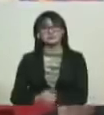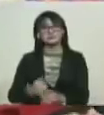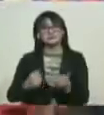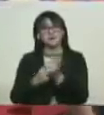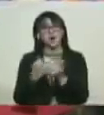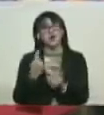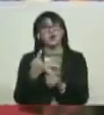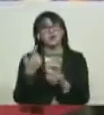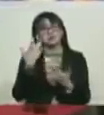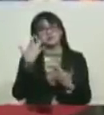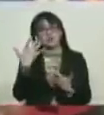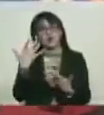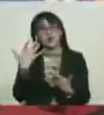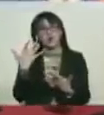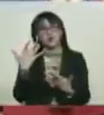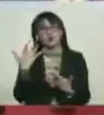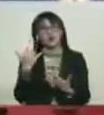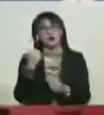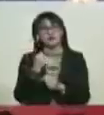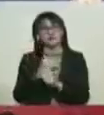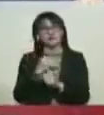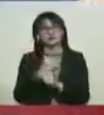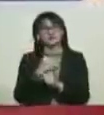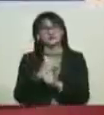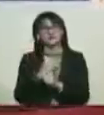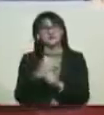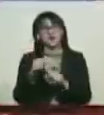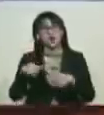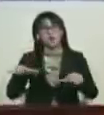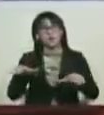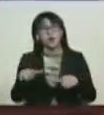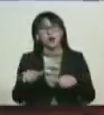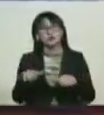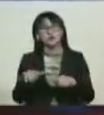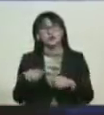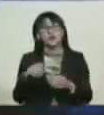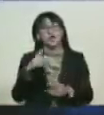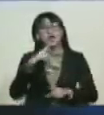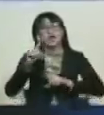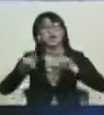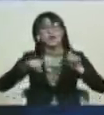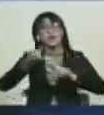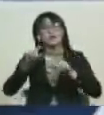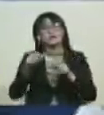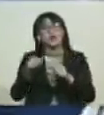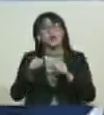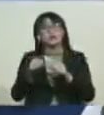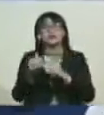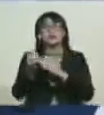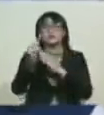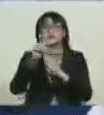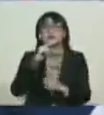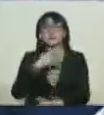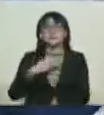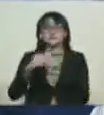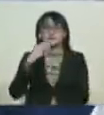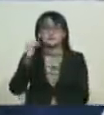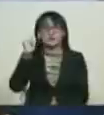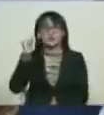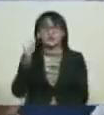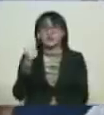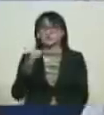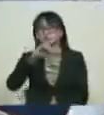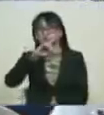solamente físico, lo vemos en estos actos masivos de convocatoria, sino también en las encuestas. Continúa liderando a Nicolás Maduro como favorito en las